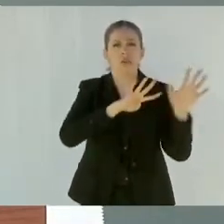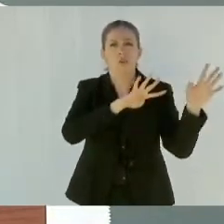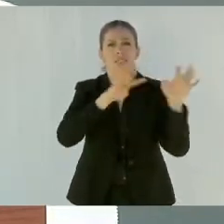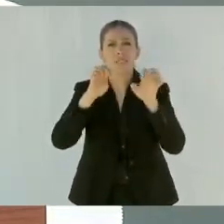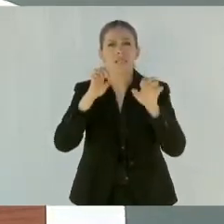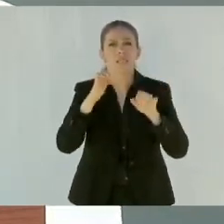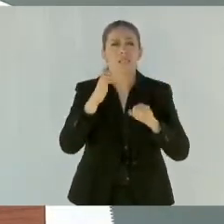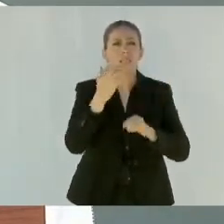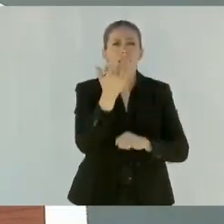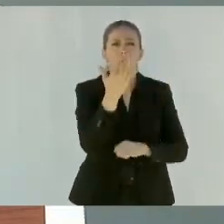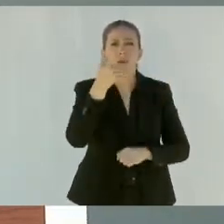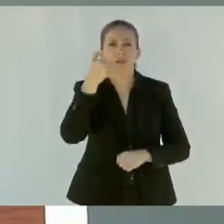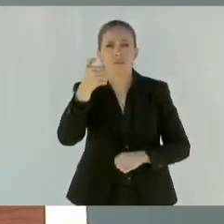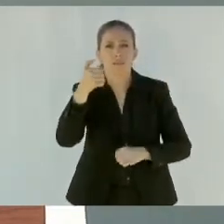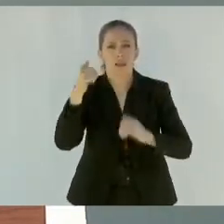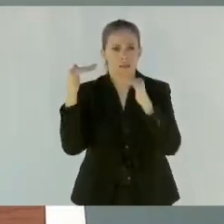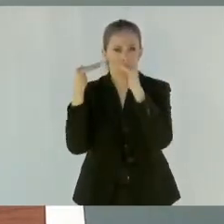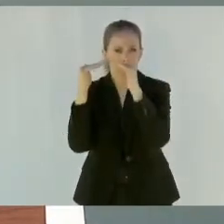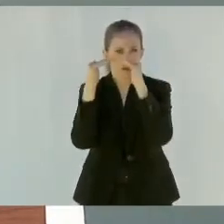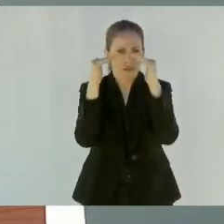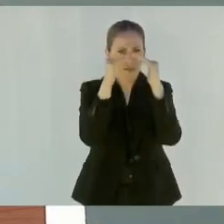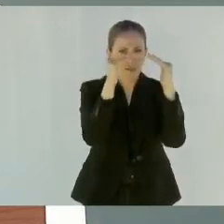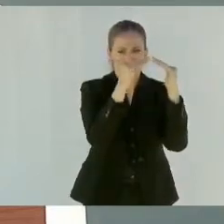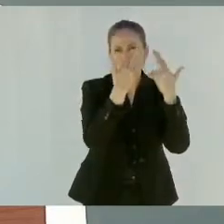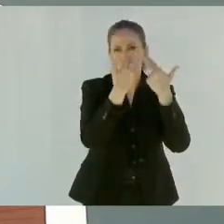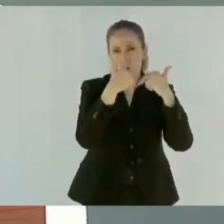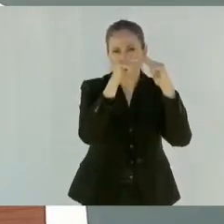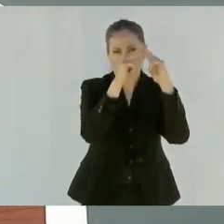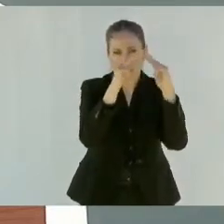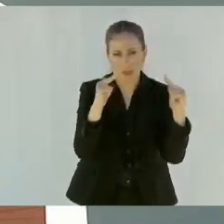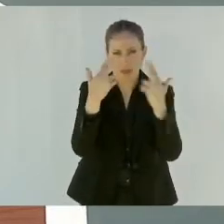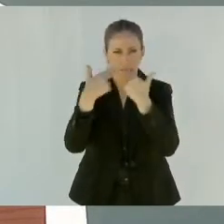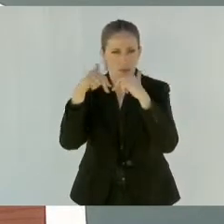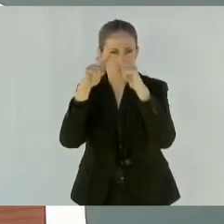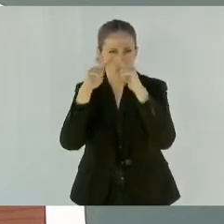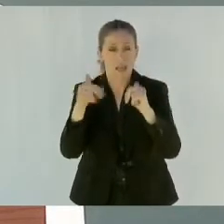10,956 viviendas, hogares,